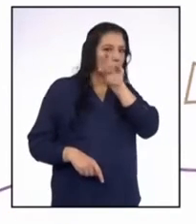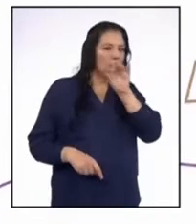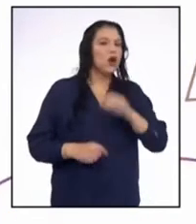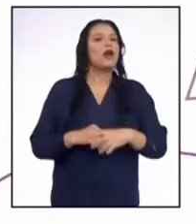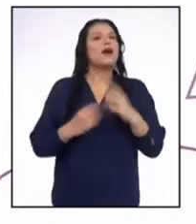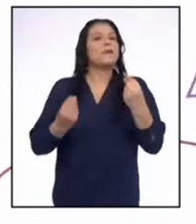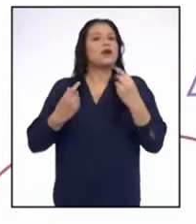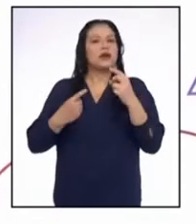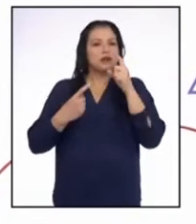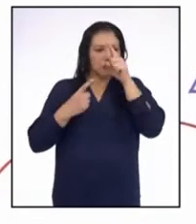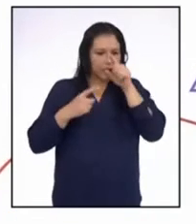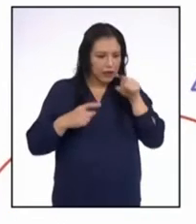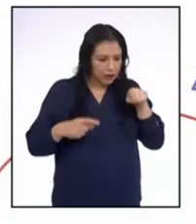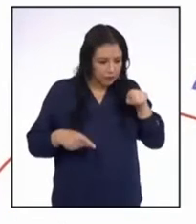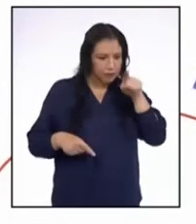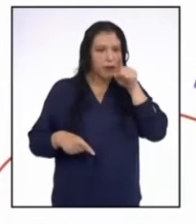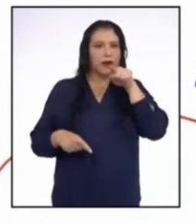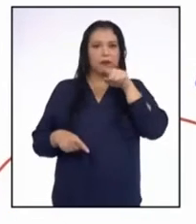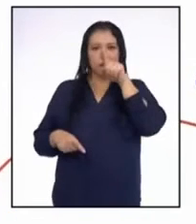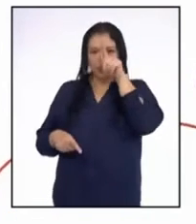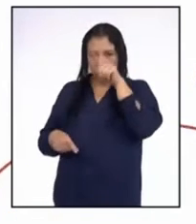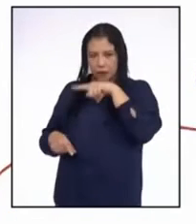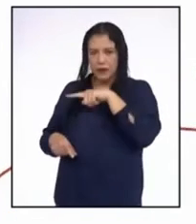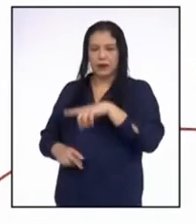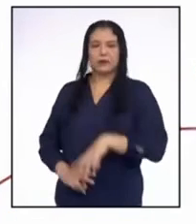la línea poligonal.